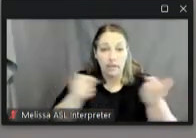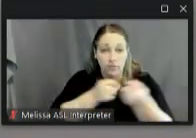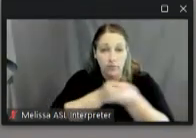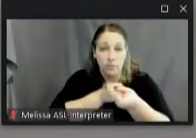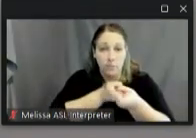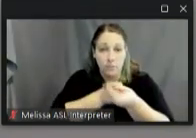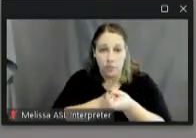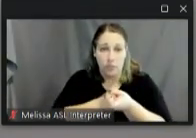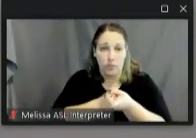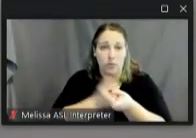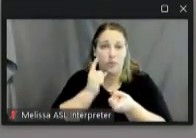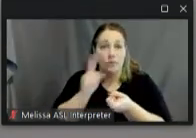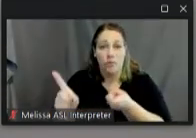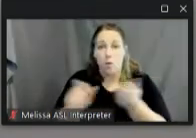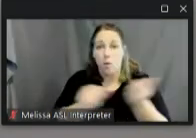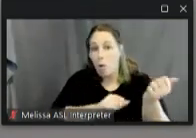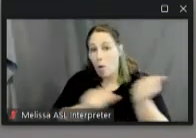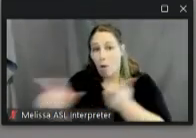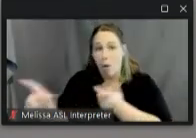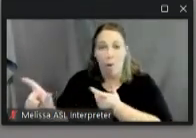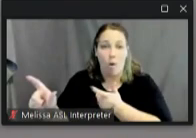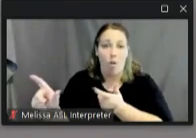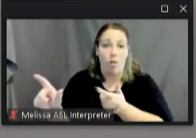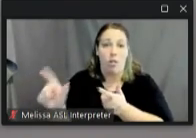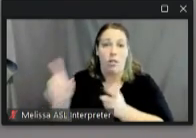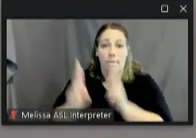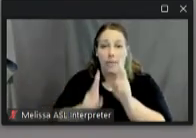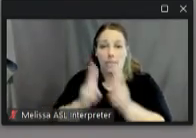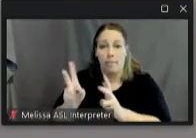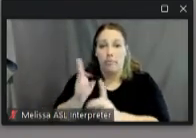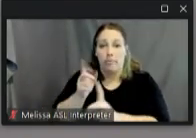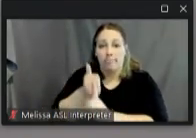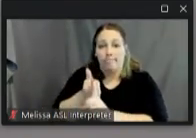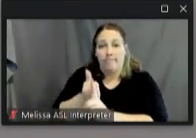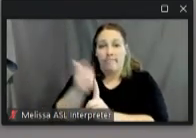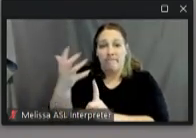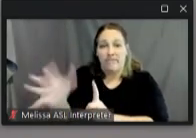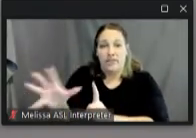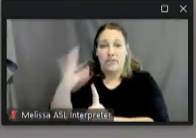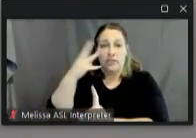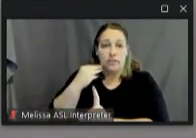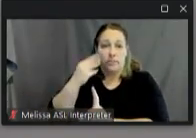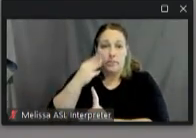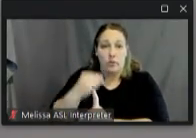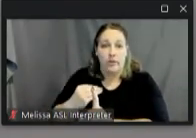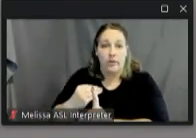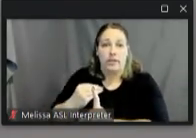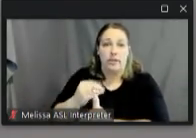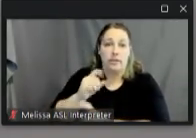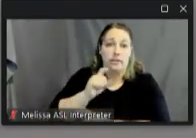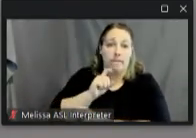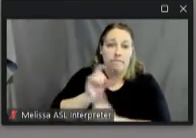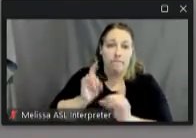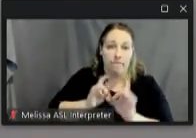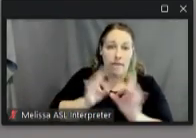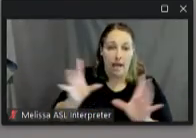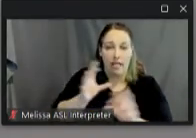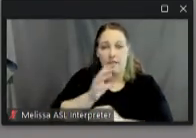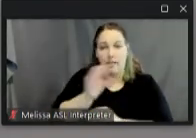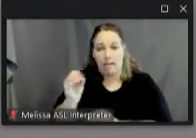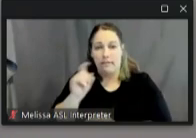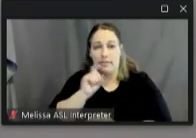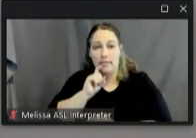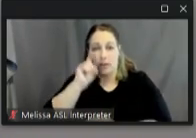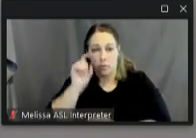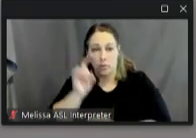violencia. Sin embargo, hacemos un llamado para que se pueda trabajar con la niñez, sobre todo en mayor